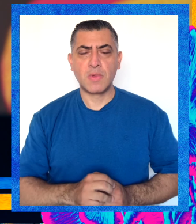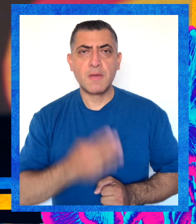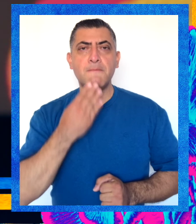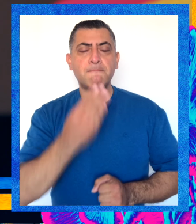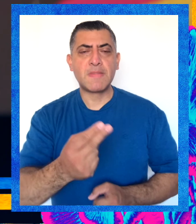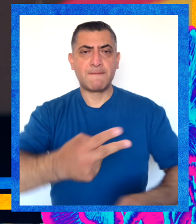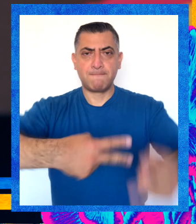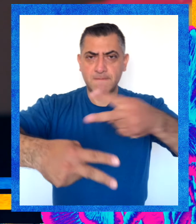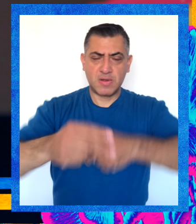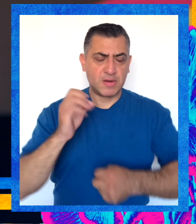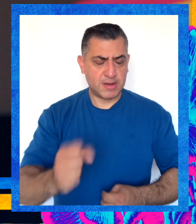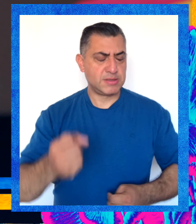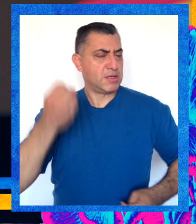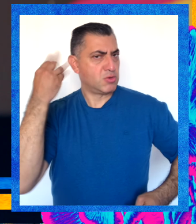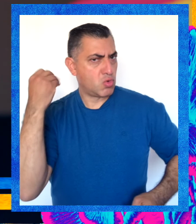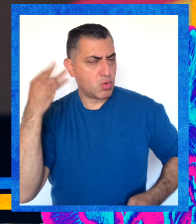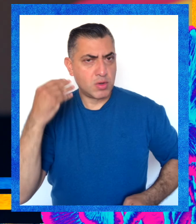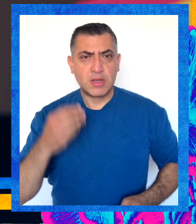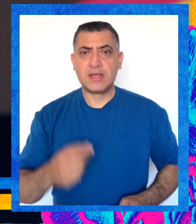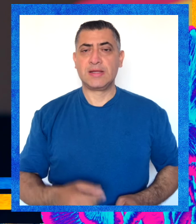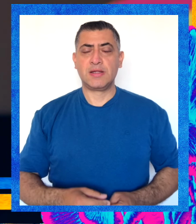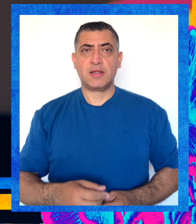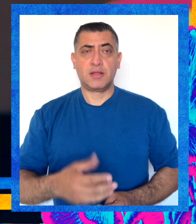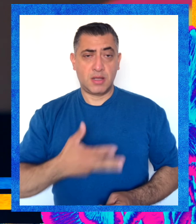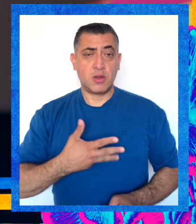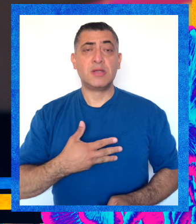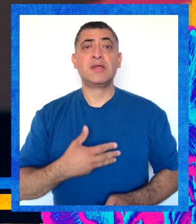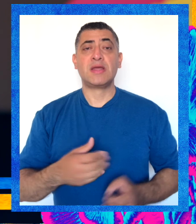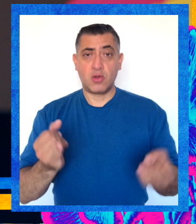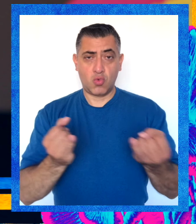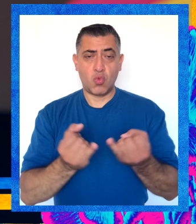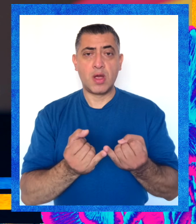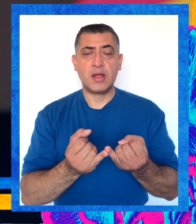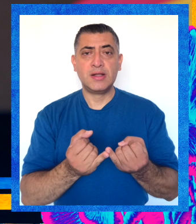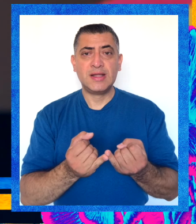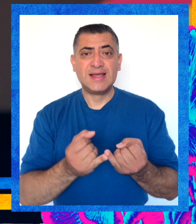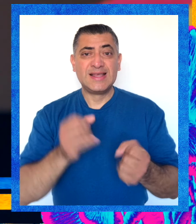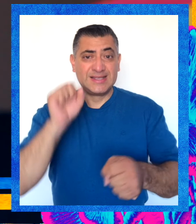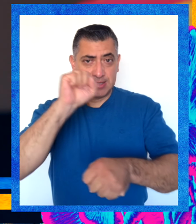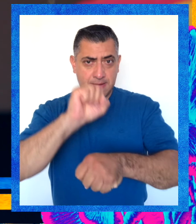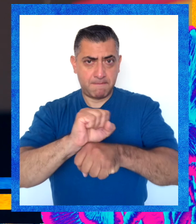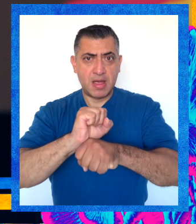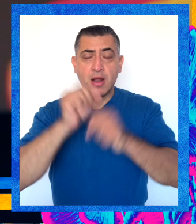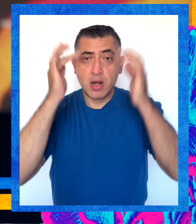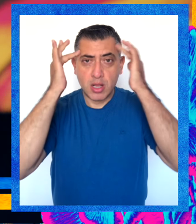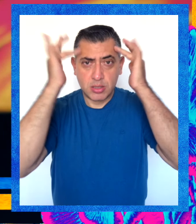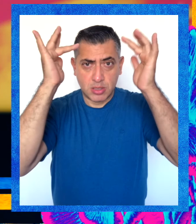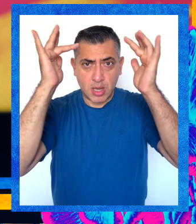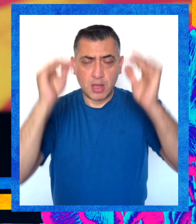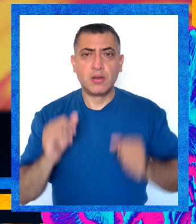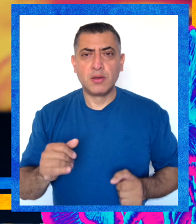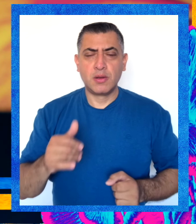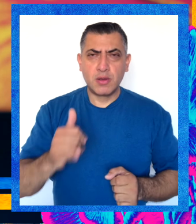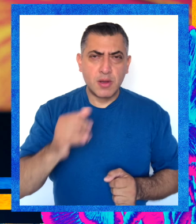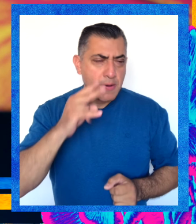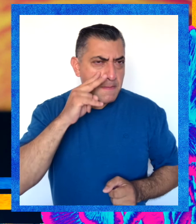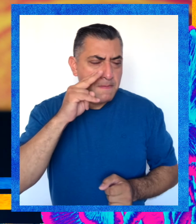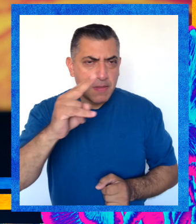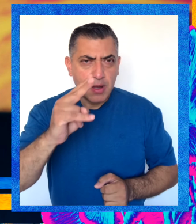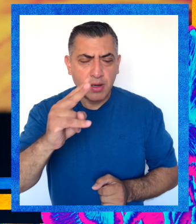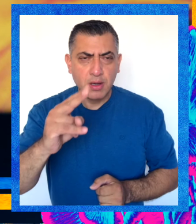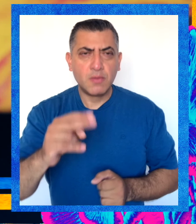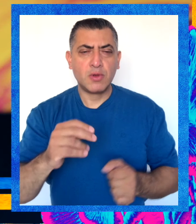a esta nueva serie vamos a pasar también semana santa viga se viene semana santa y también durante semana santa vamos a ver algunas de